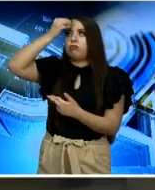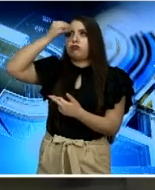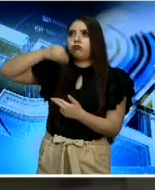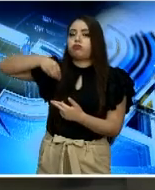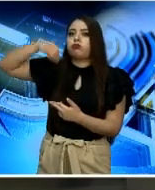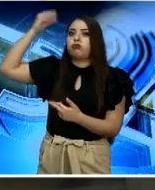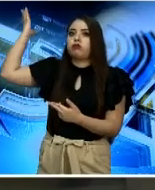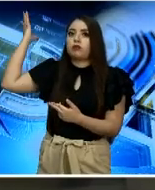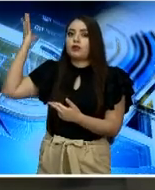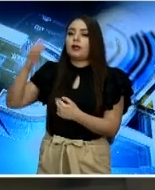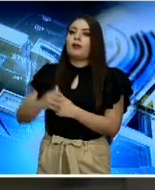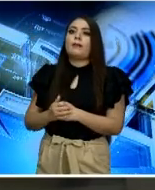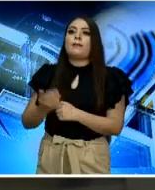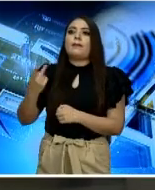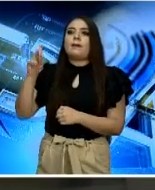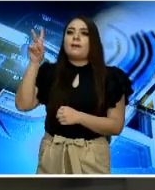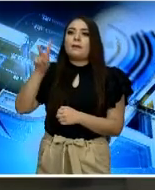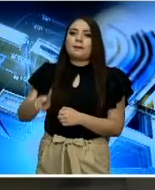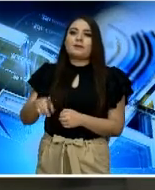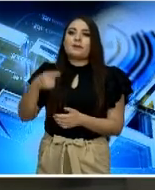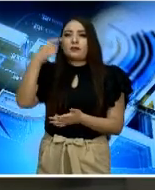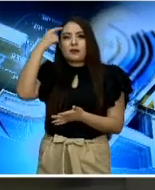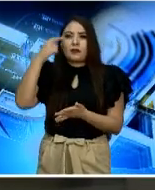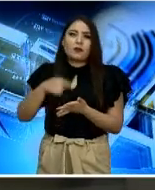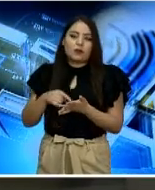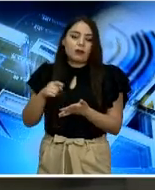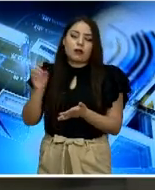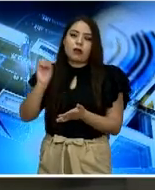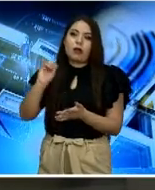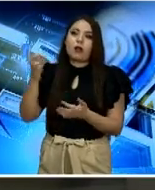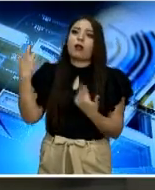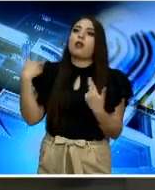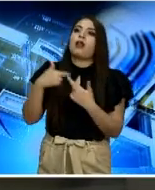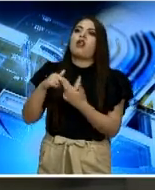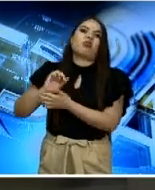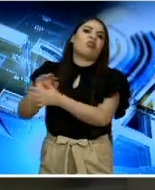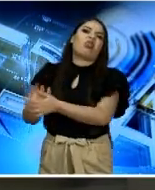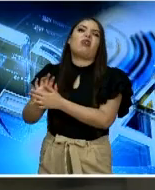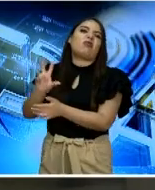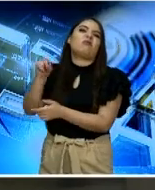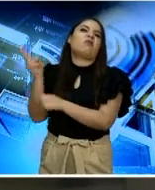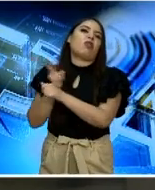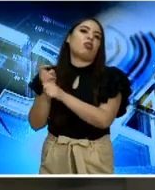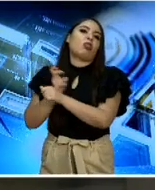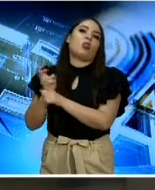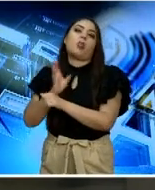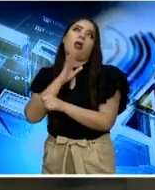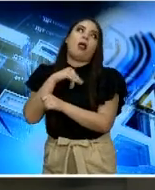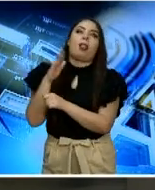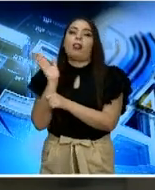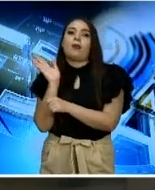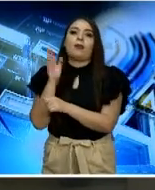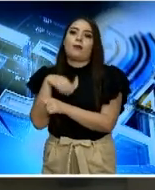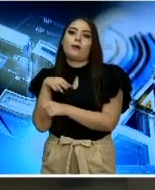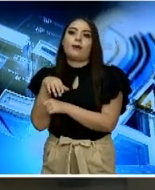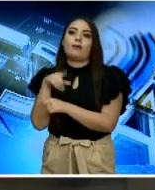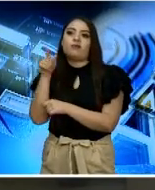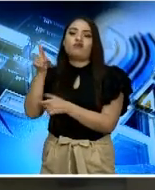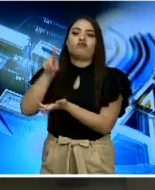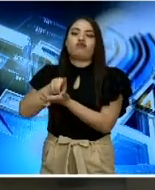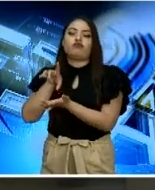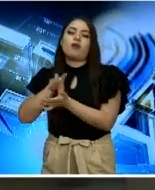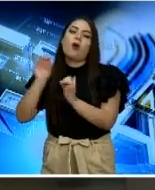es que yo no creo que la maestra lo haya hecho para decir, sí, no hay que invitar a Romeo porque nos cae mal o tiene una condición... No. No creo